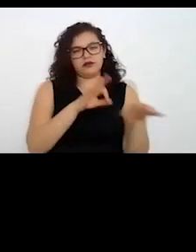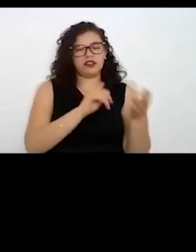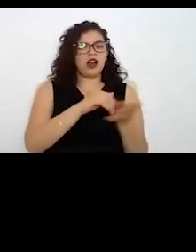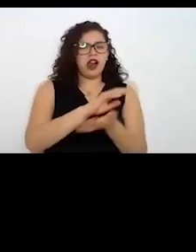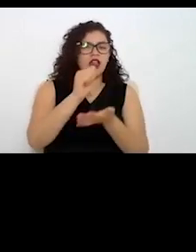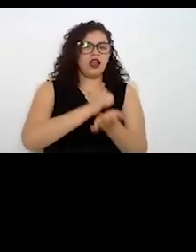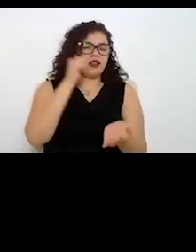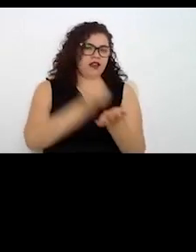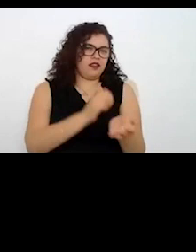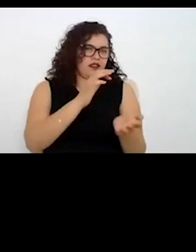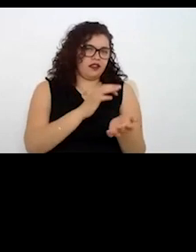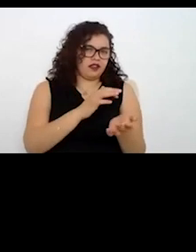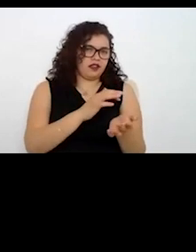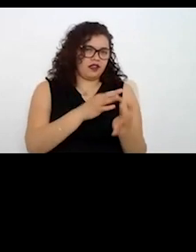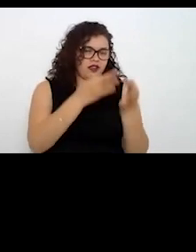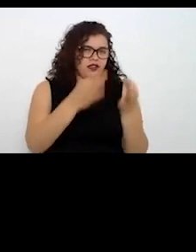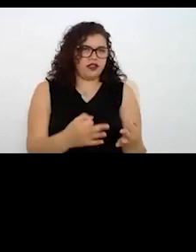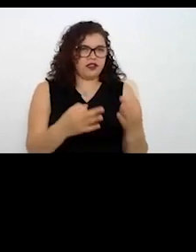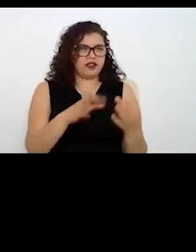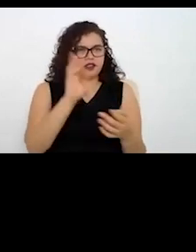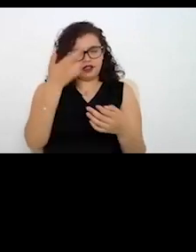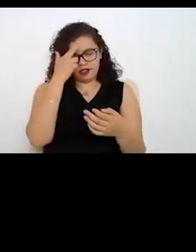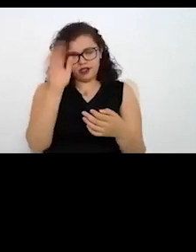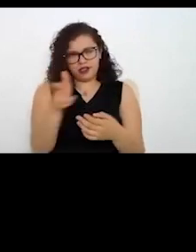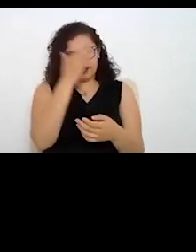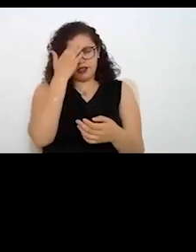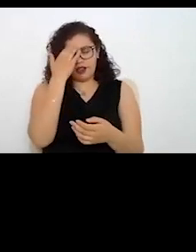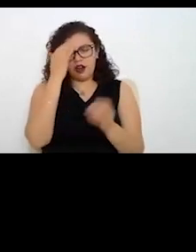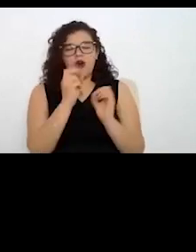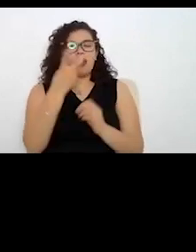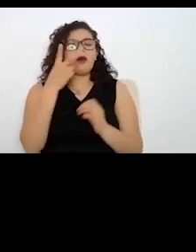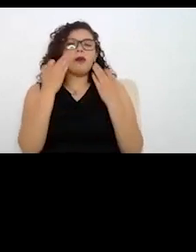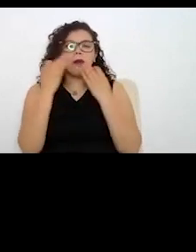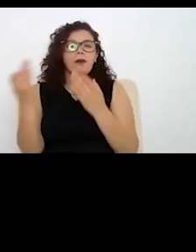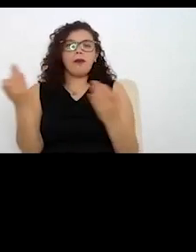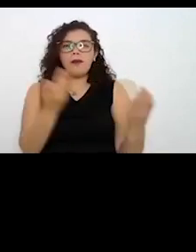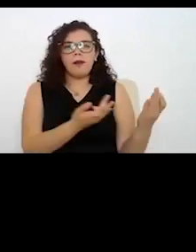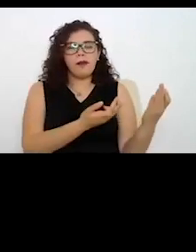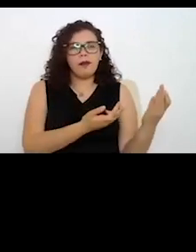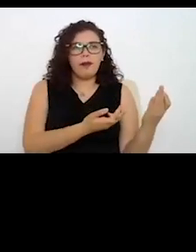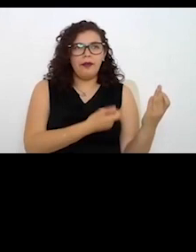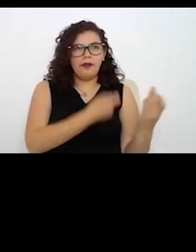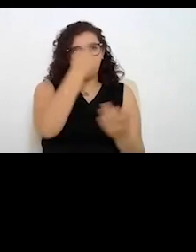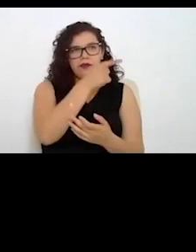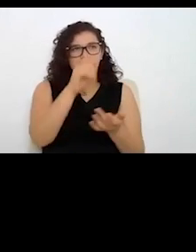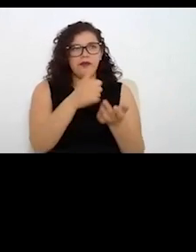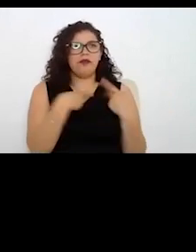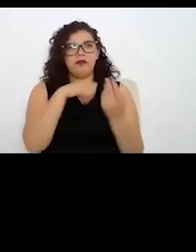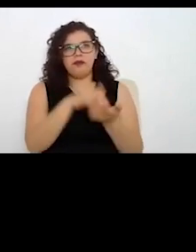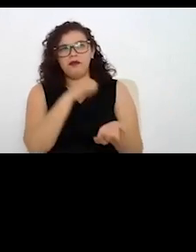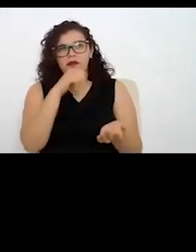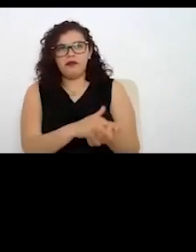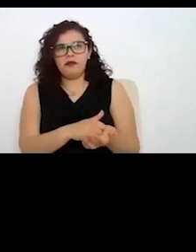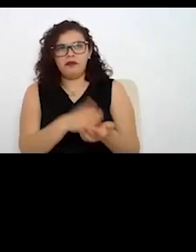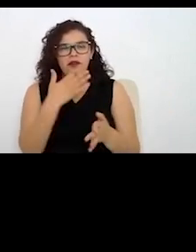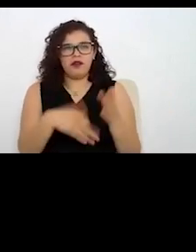acta circunstanciada que de preferencia reconozca o que al menos haya 2 testigos que atestiguen que se le levantó el acta y de que faltó